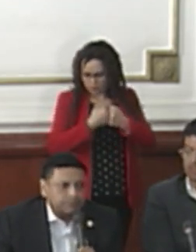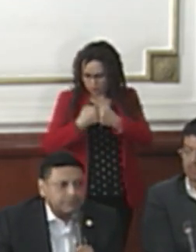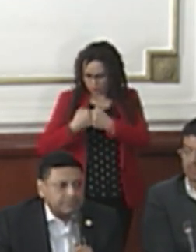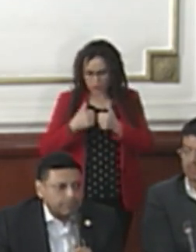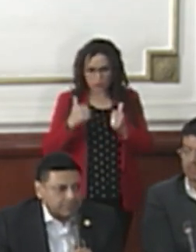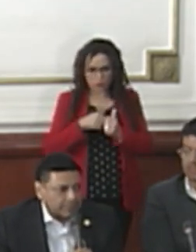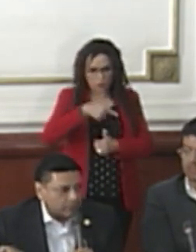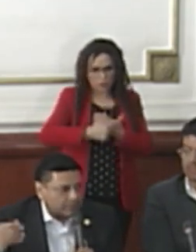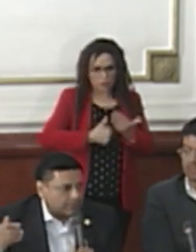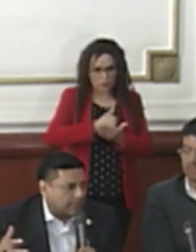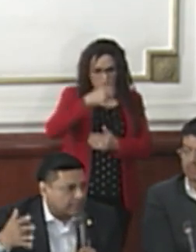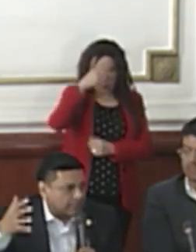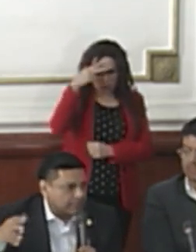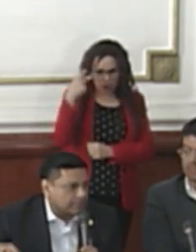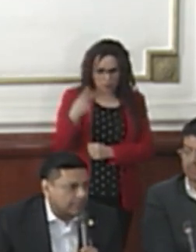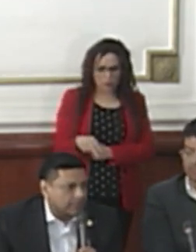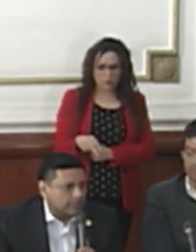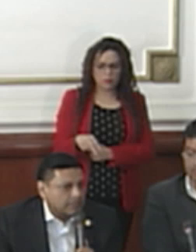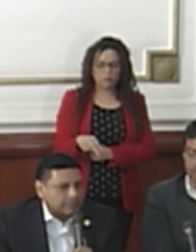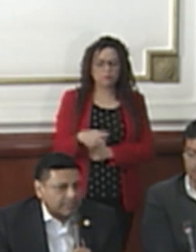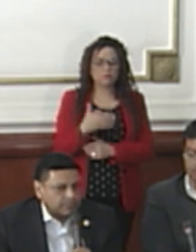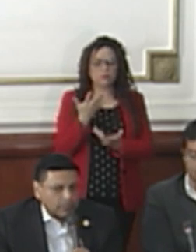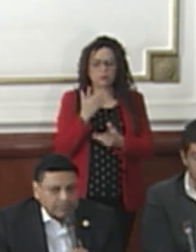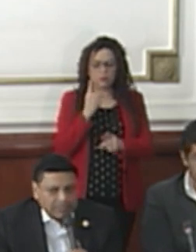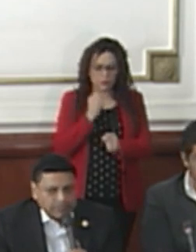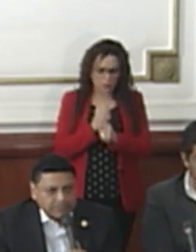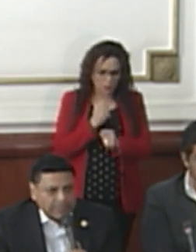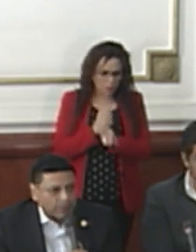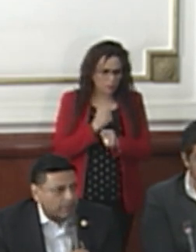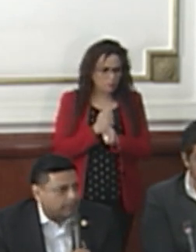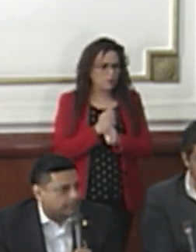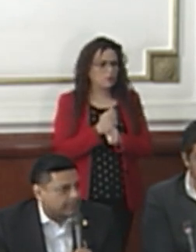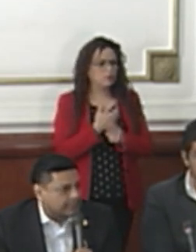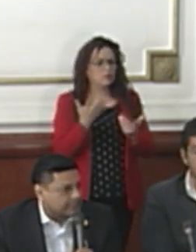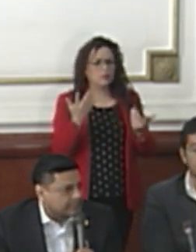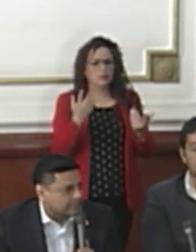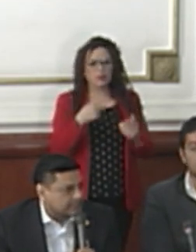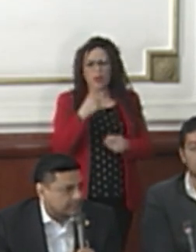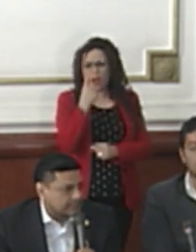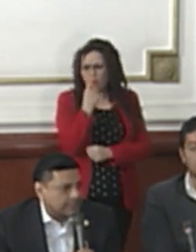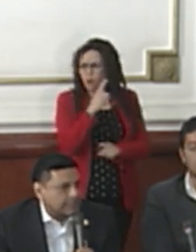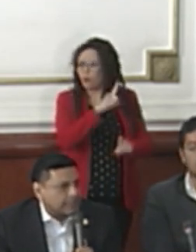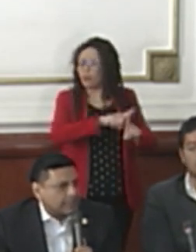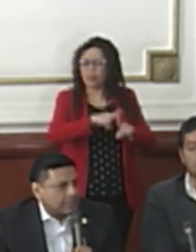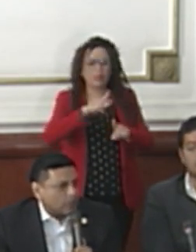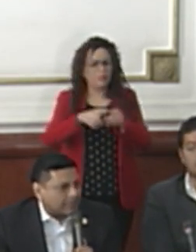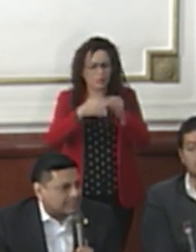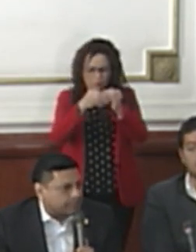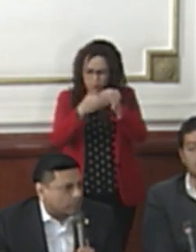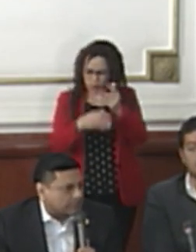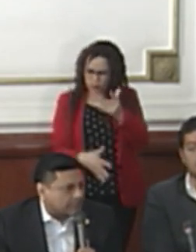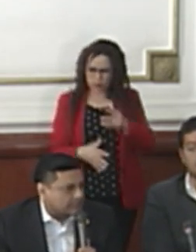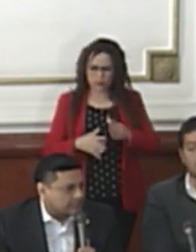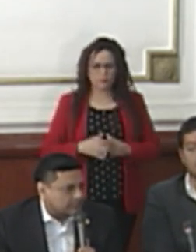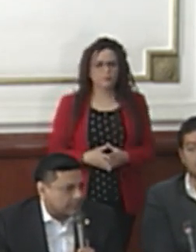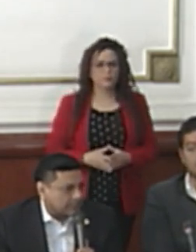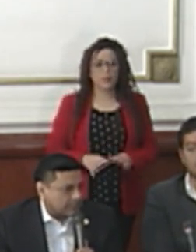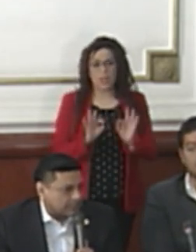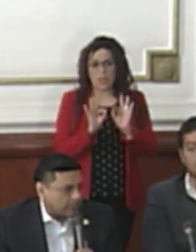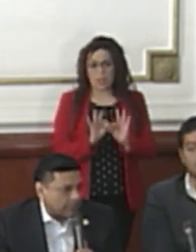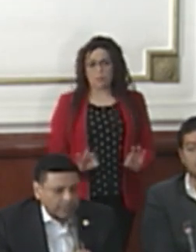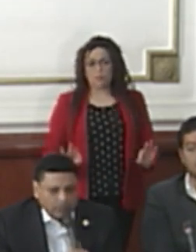México, llámese conectividad, llámese transporte, llámese agua y etc, etc. Obras importantes